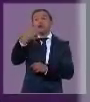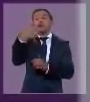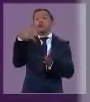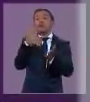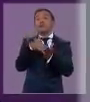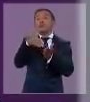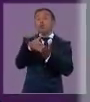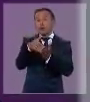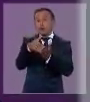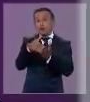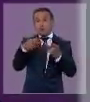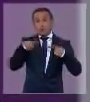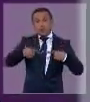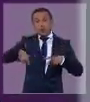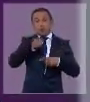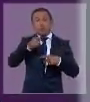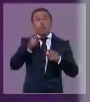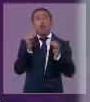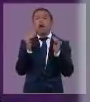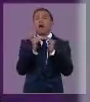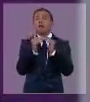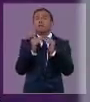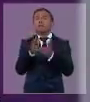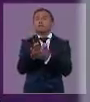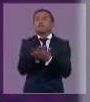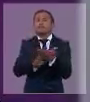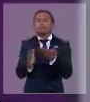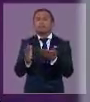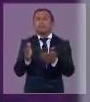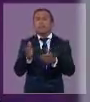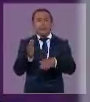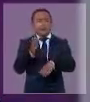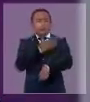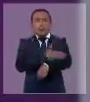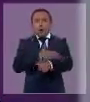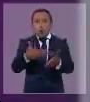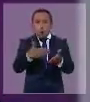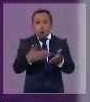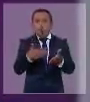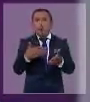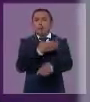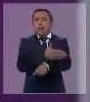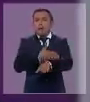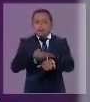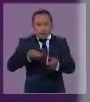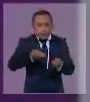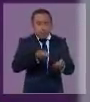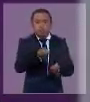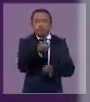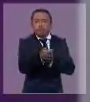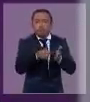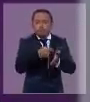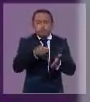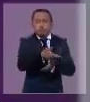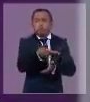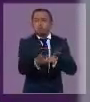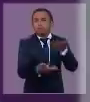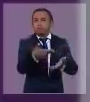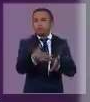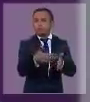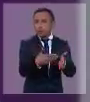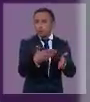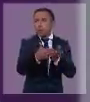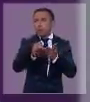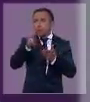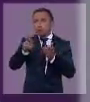una casa que quema leña para cocinar. Hoy en México hay 20 millones de mexicanos que no tienen acceso a ningún sistema de salud. Hoy en